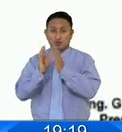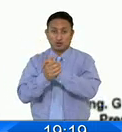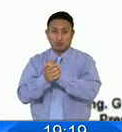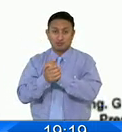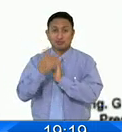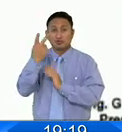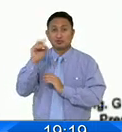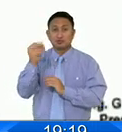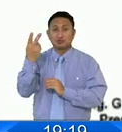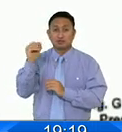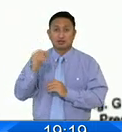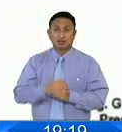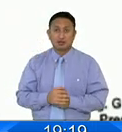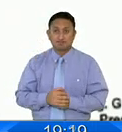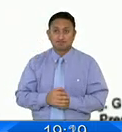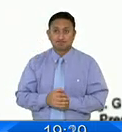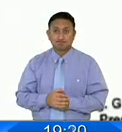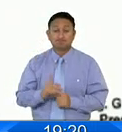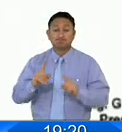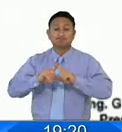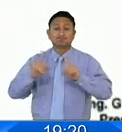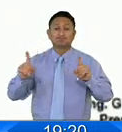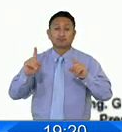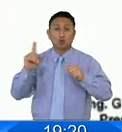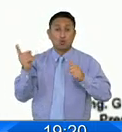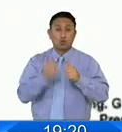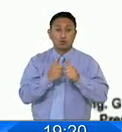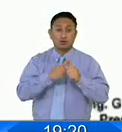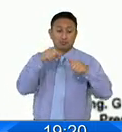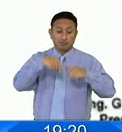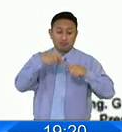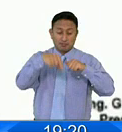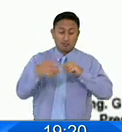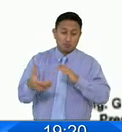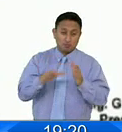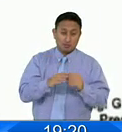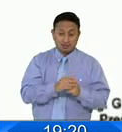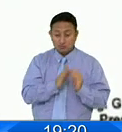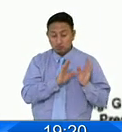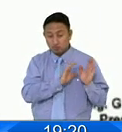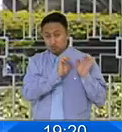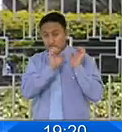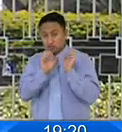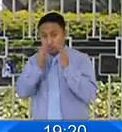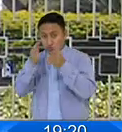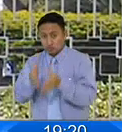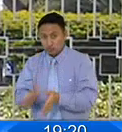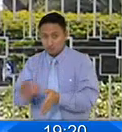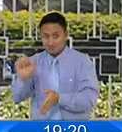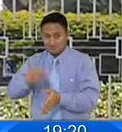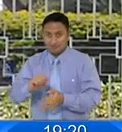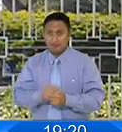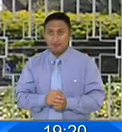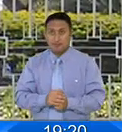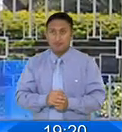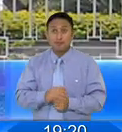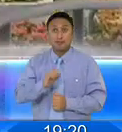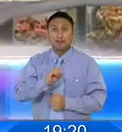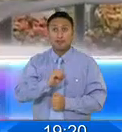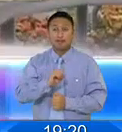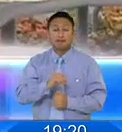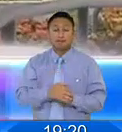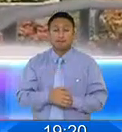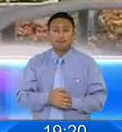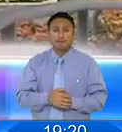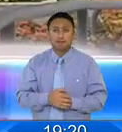del 2020, a excepción de los sepelios que deban cumplirse en este periodo. Además, exhortó a los camposantos